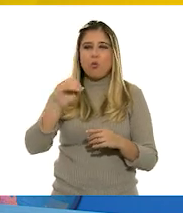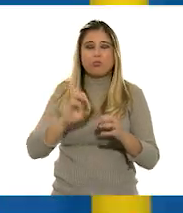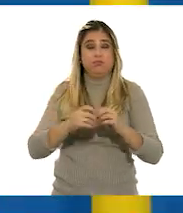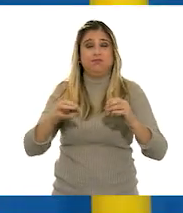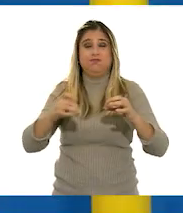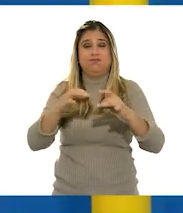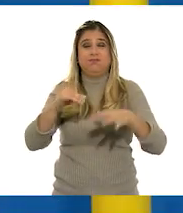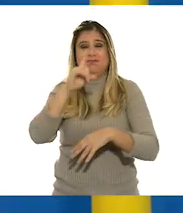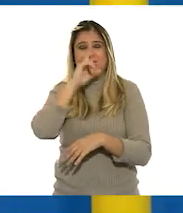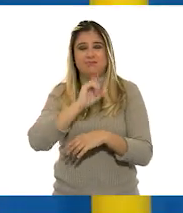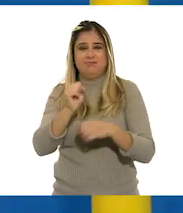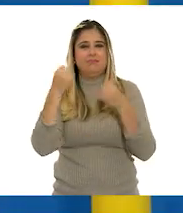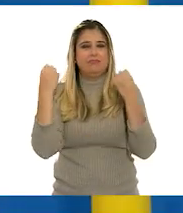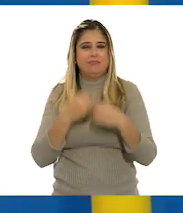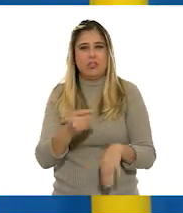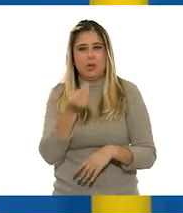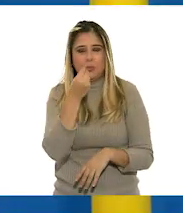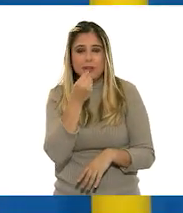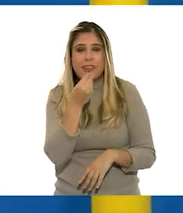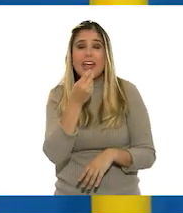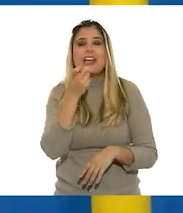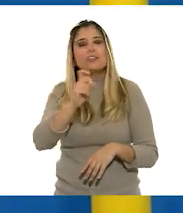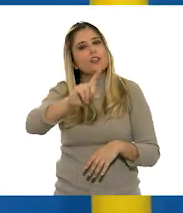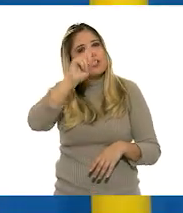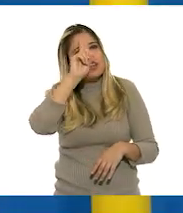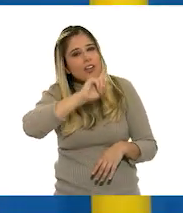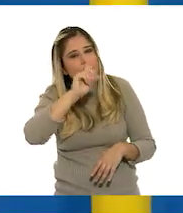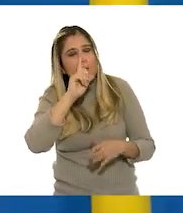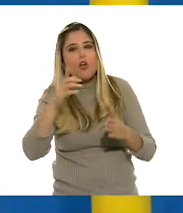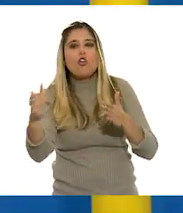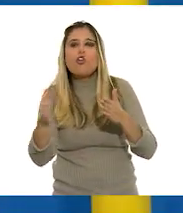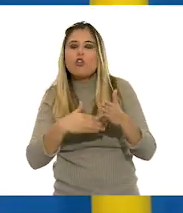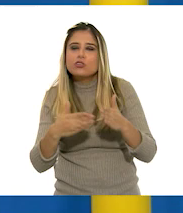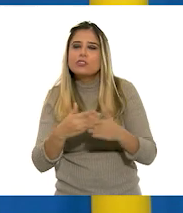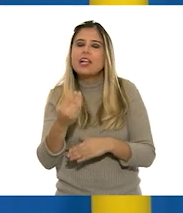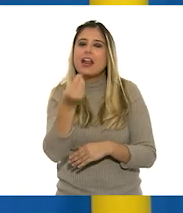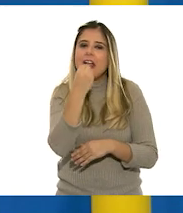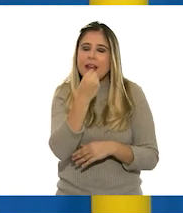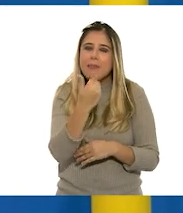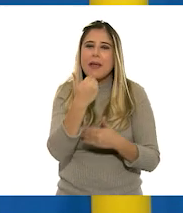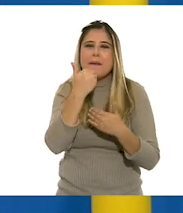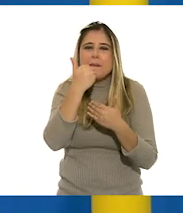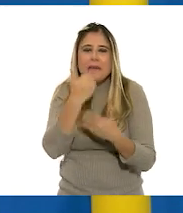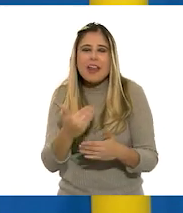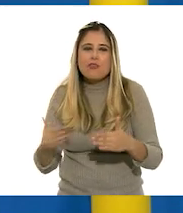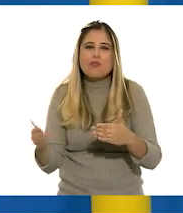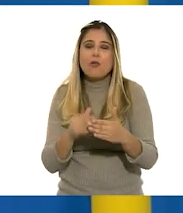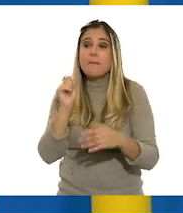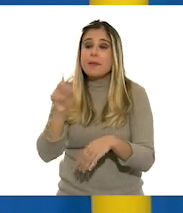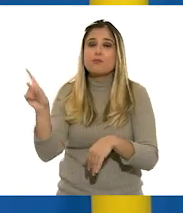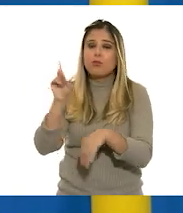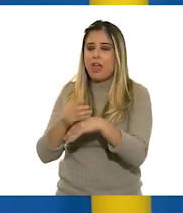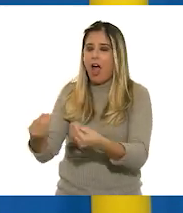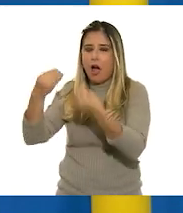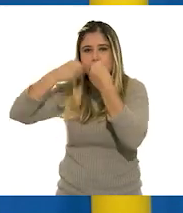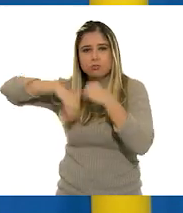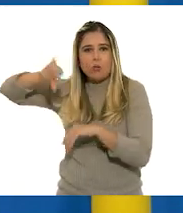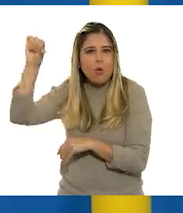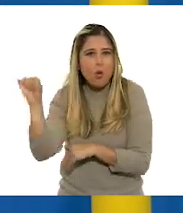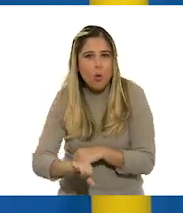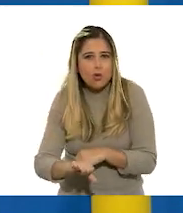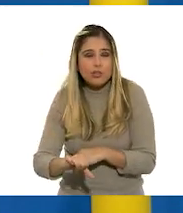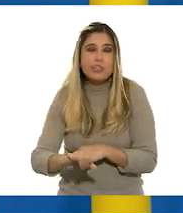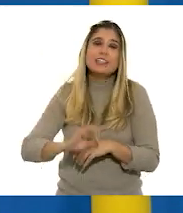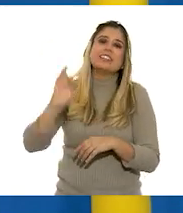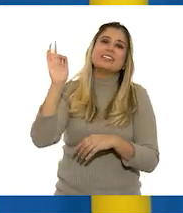alimentos. Por eso, lo más recomendable es cocinar los alimentos y consumirlos el mismo día. Sin embargo,